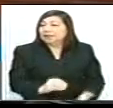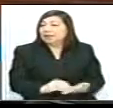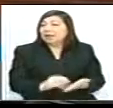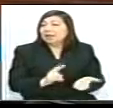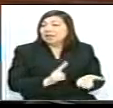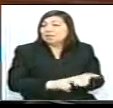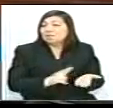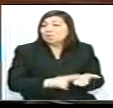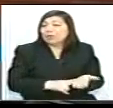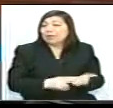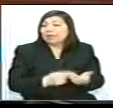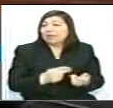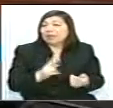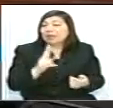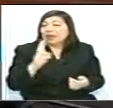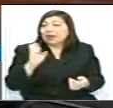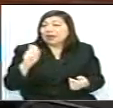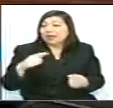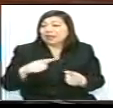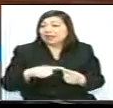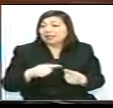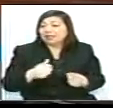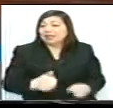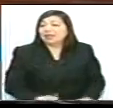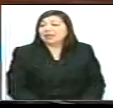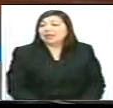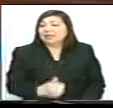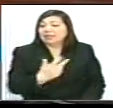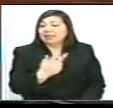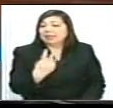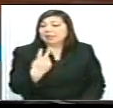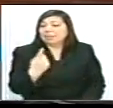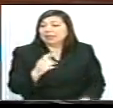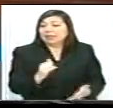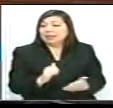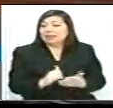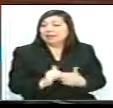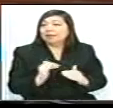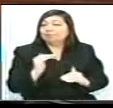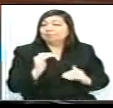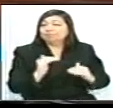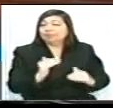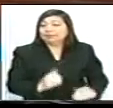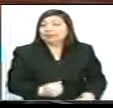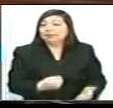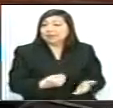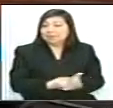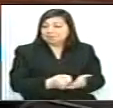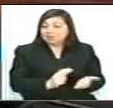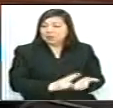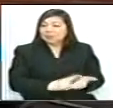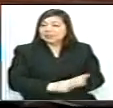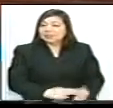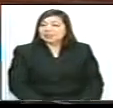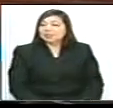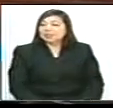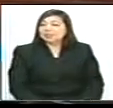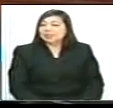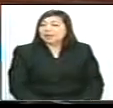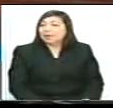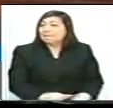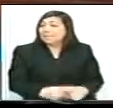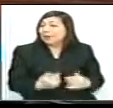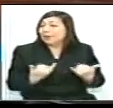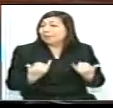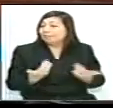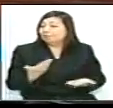renta, que ahora es 29.5 y 32 para los que tienen estabilidad tributaria. Pero a ese impuesto hay